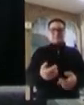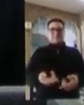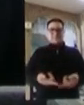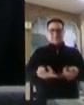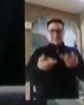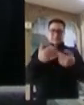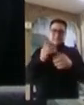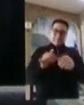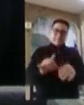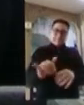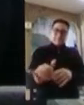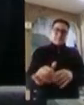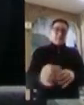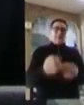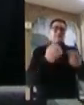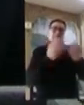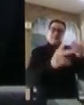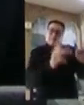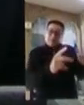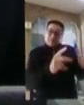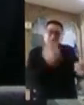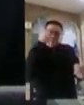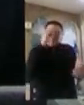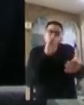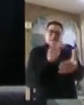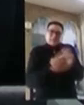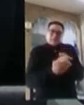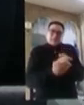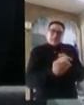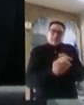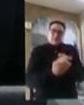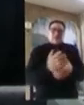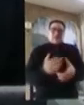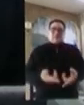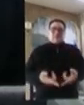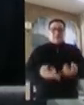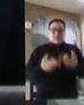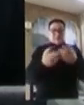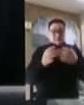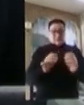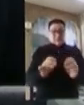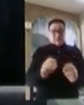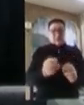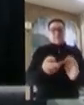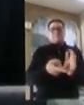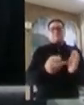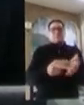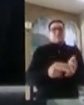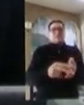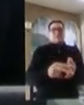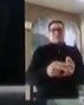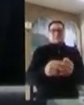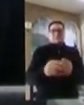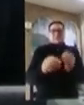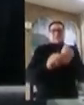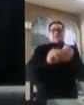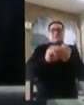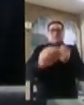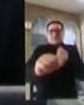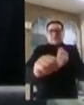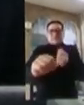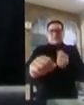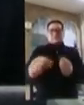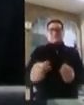eterna solamente es extensión de días o extensión de tiempos. En realidad, la vida eterna